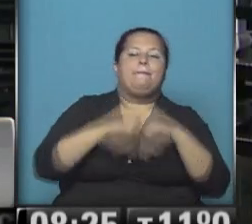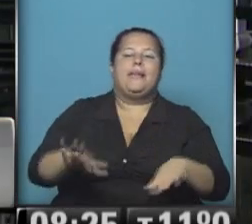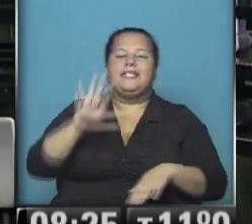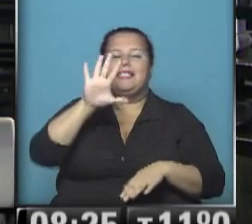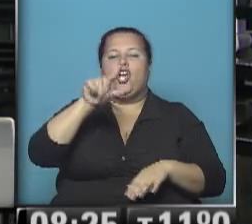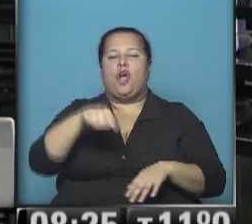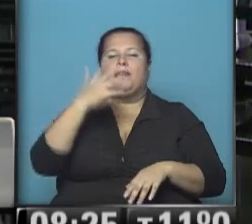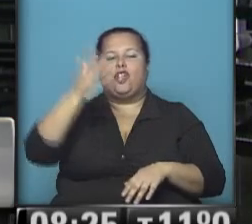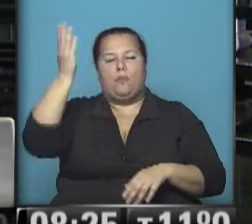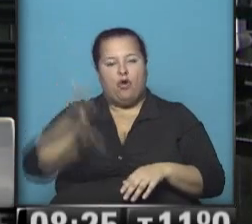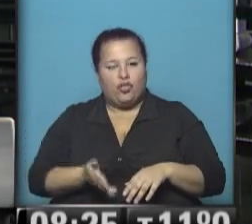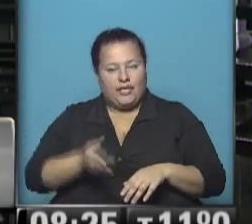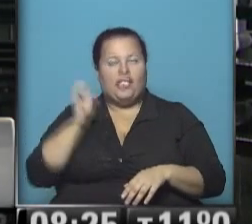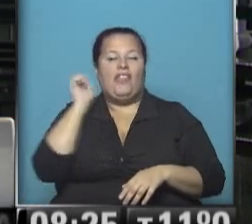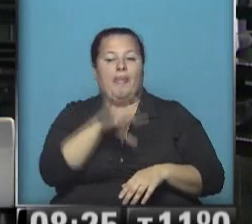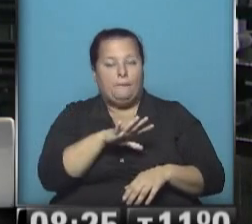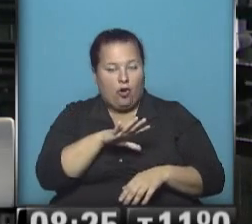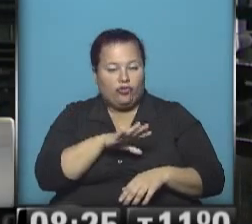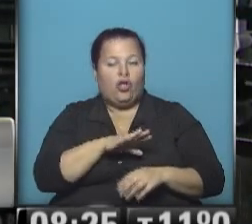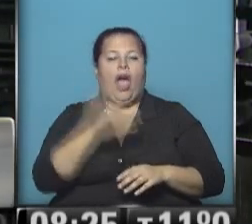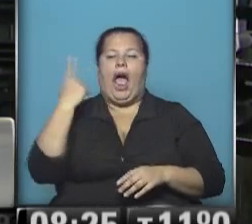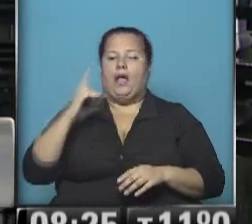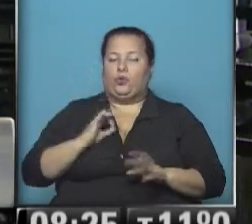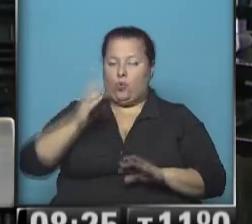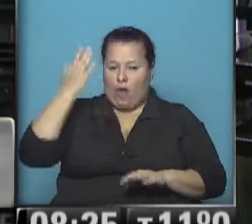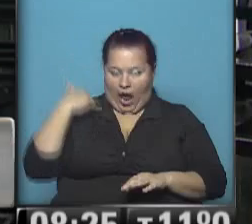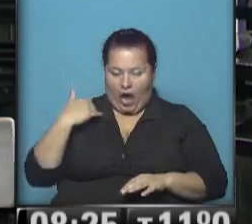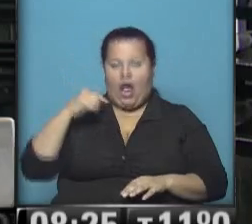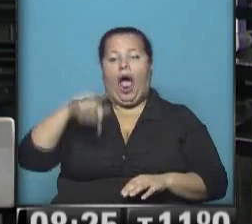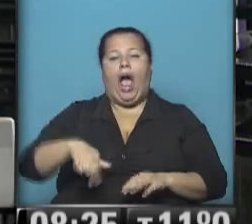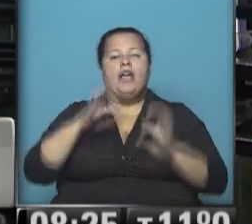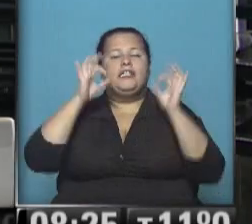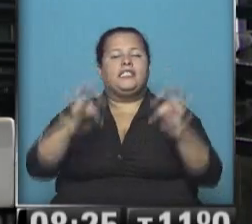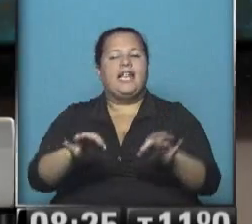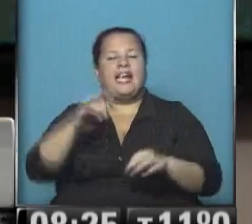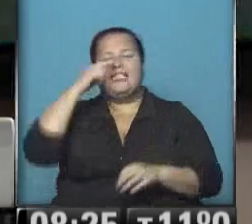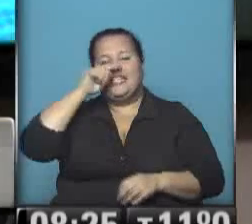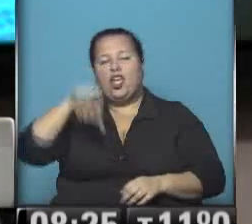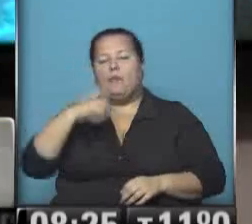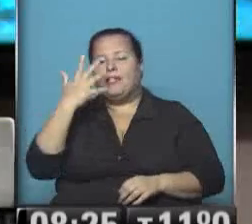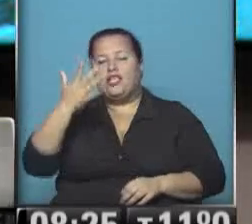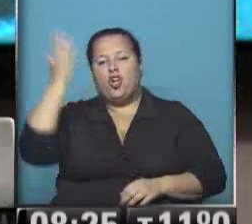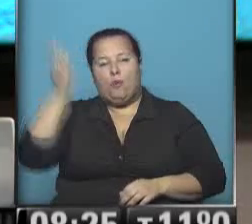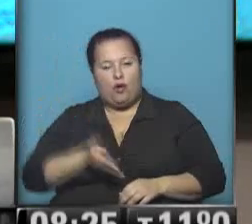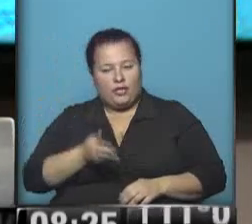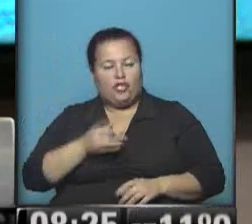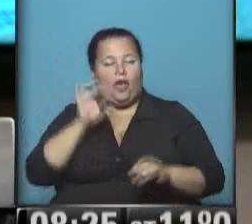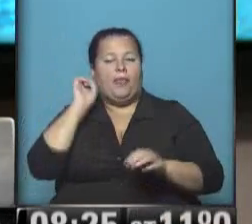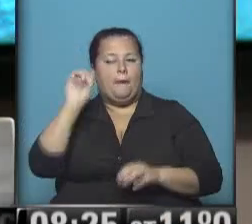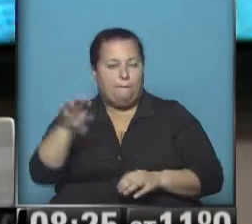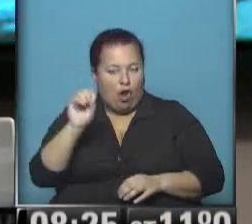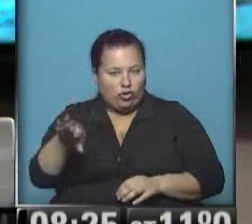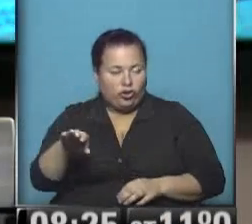55 por ciento de los depósitos hace un año si hoy estamos ya en 75 por ciento de los depósitos